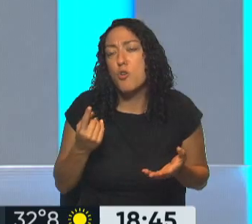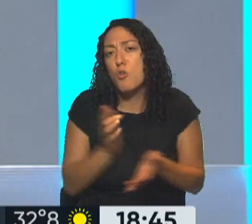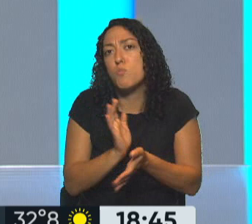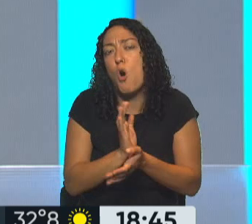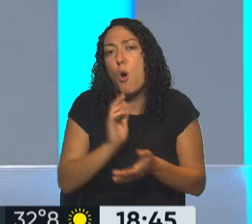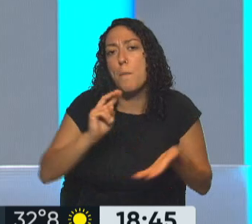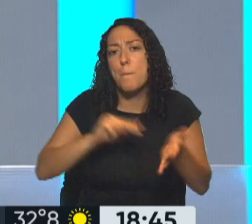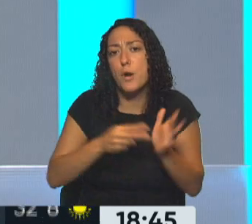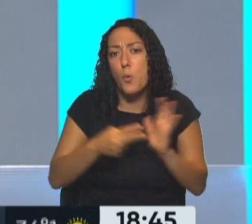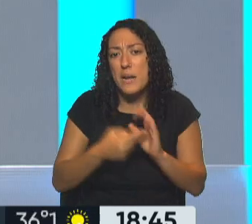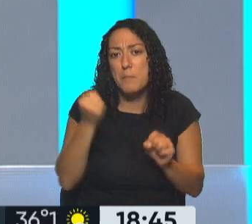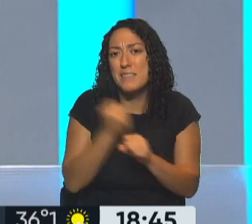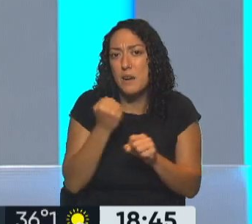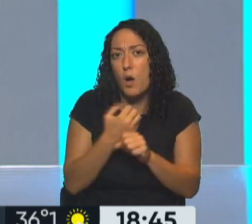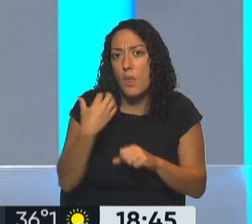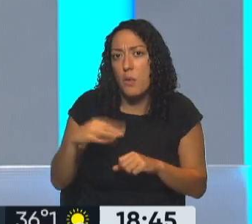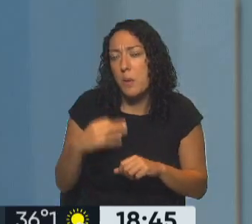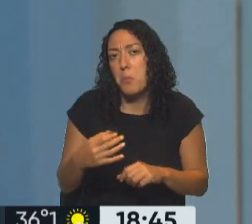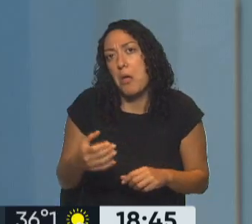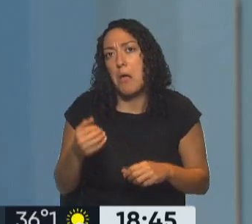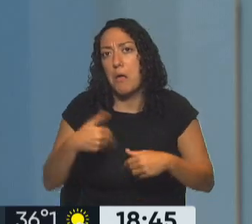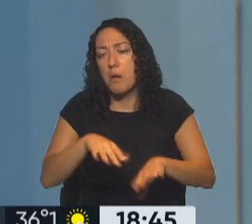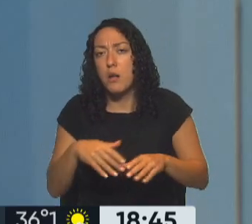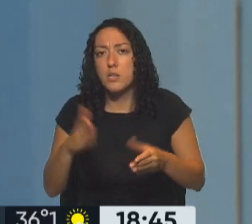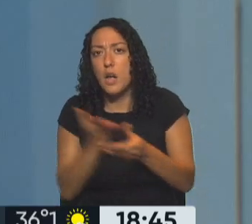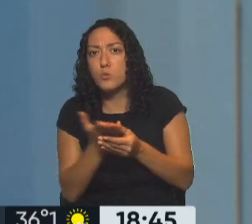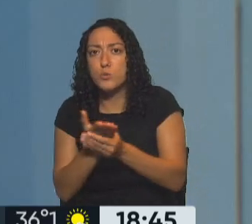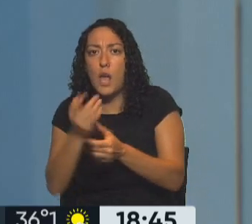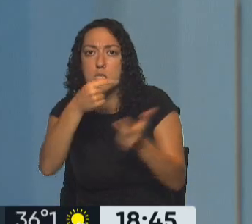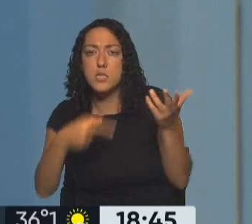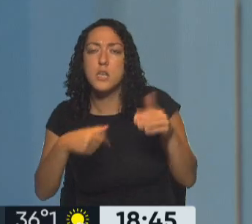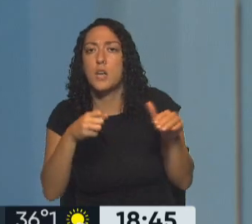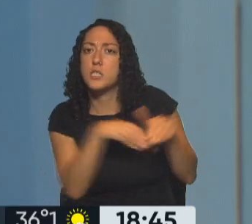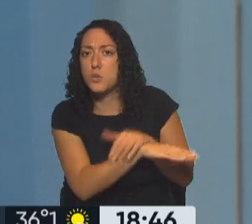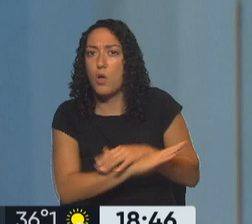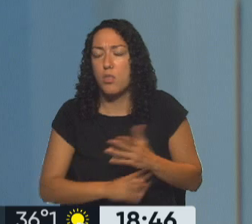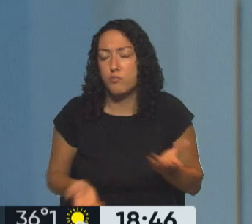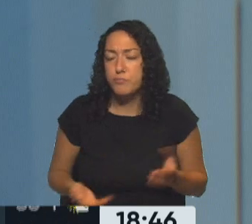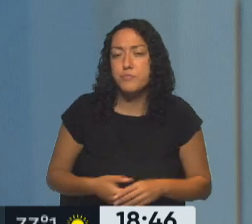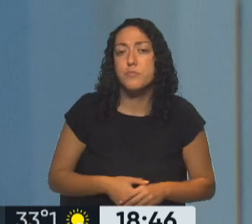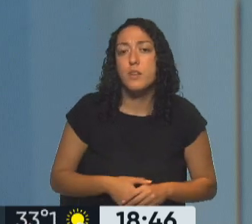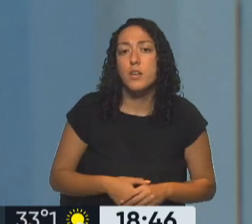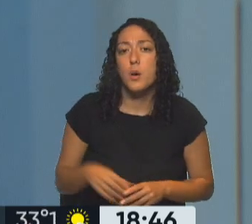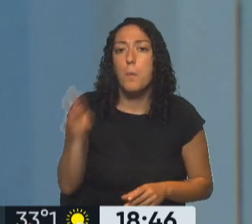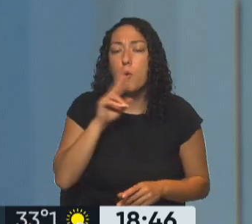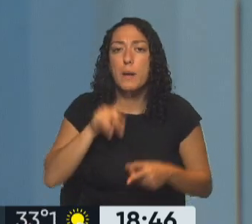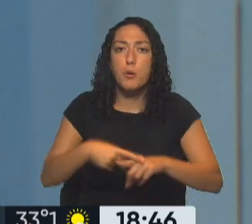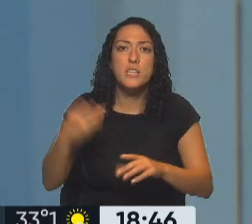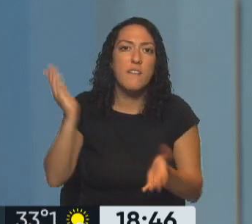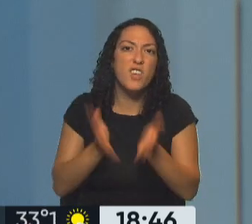problema sobre el cual se tiene que actuar Marcela y esta violencia sobre las mujeres en la política